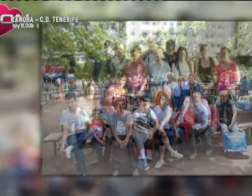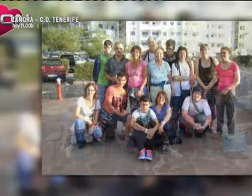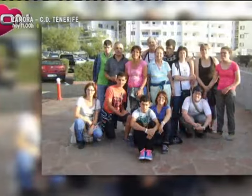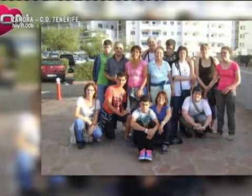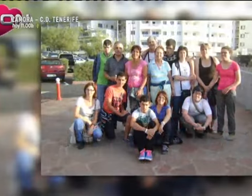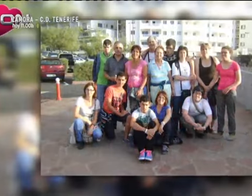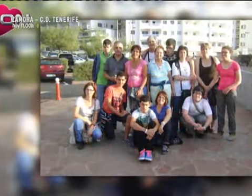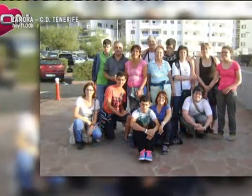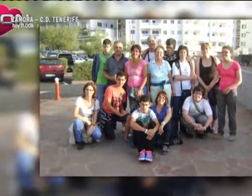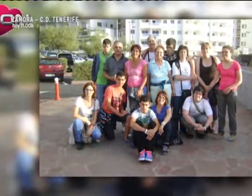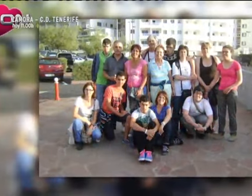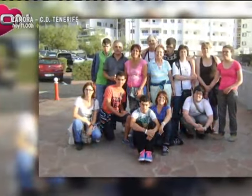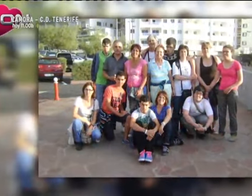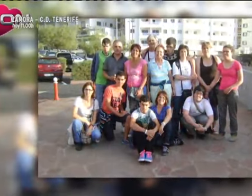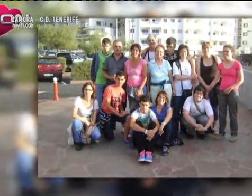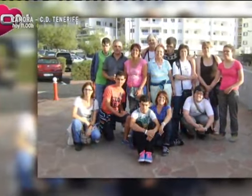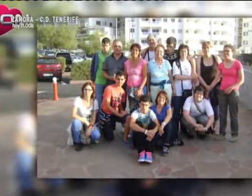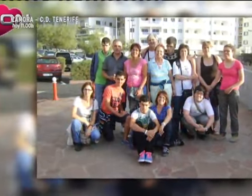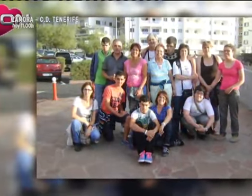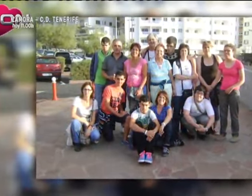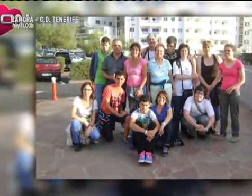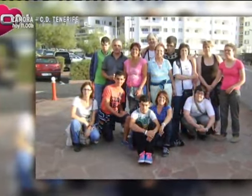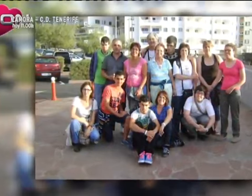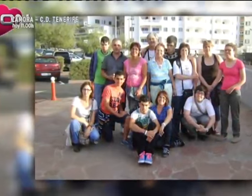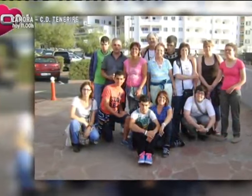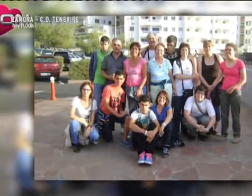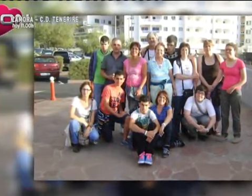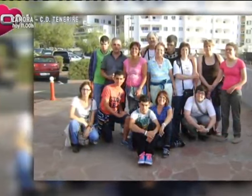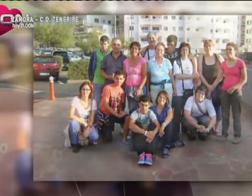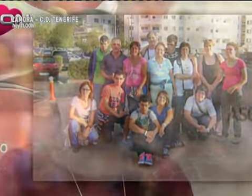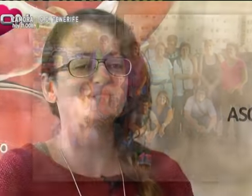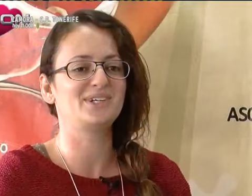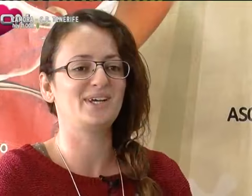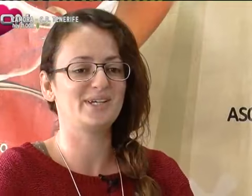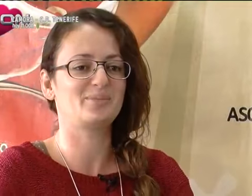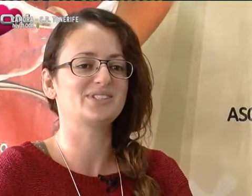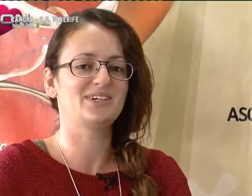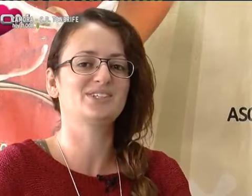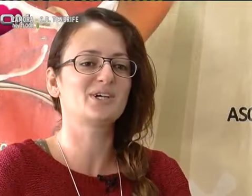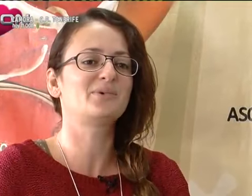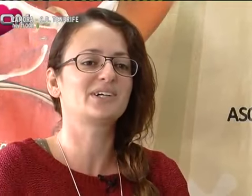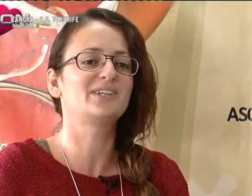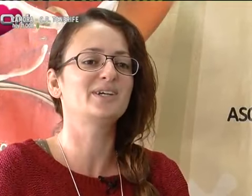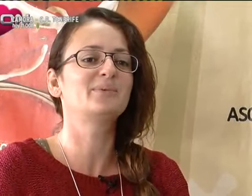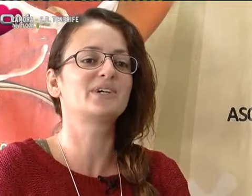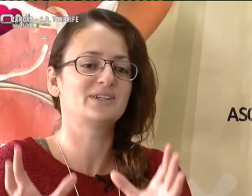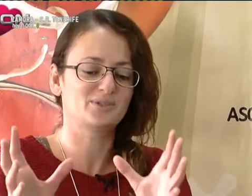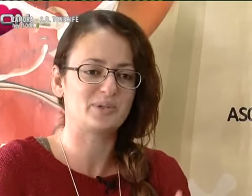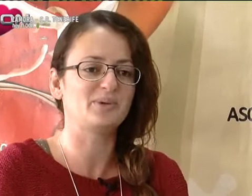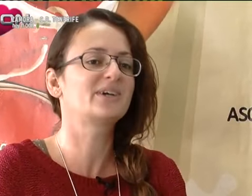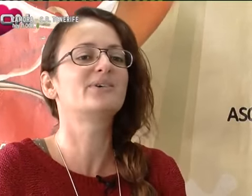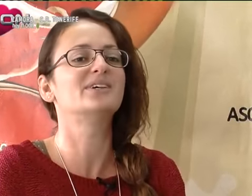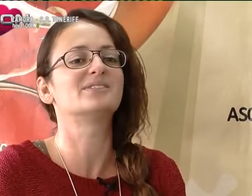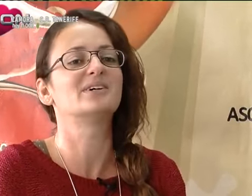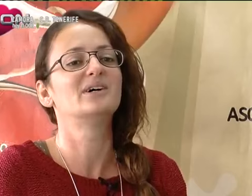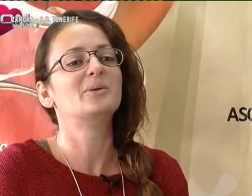también nos preocupamos un poco de esa parte, de la persona, de ver en sí a la persona. La discapacidad ya sabemos que está ahí porque tiene